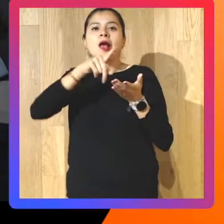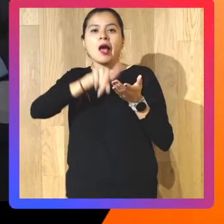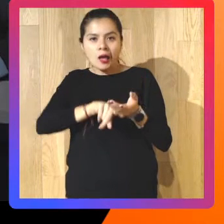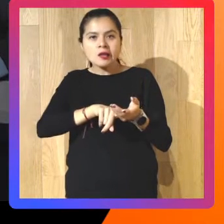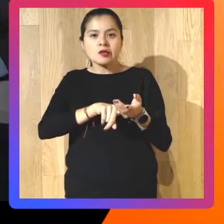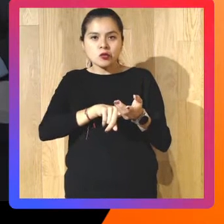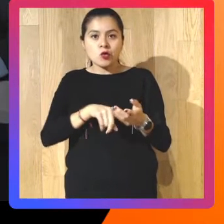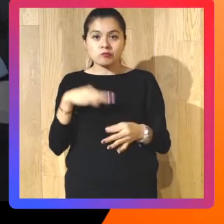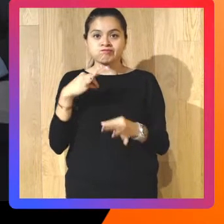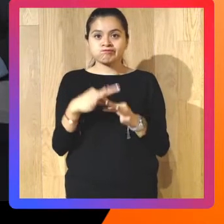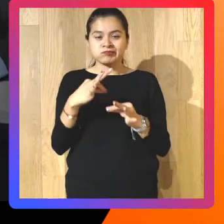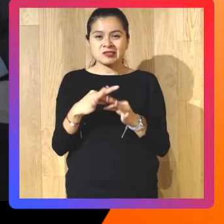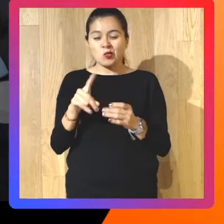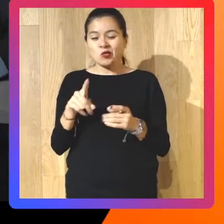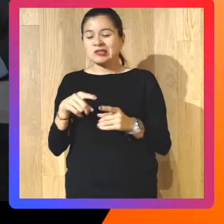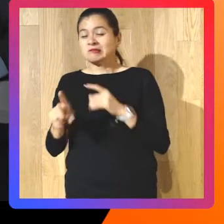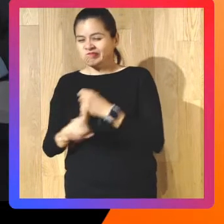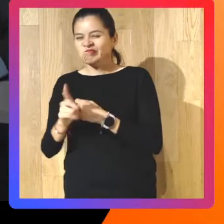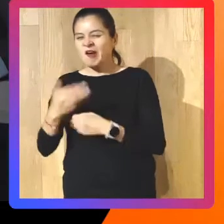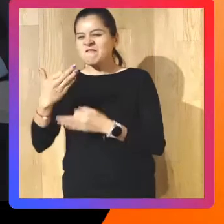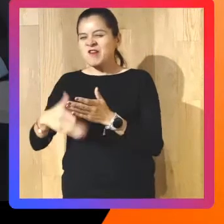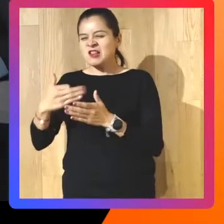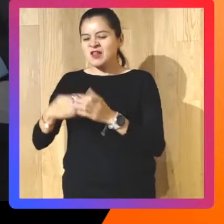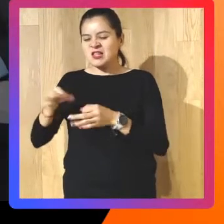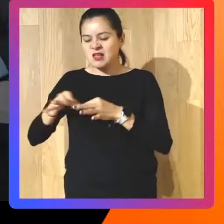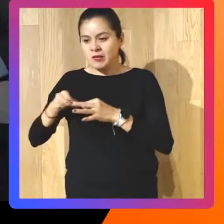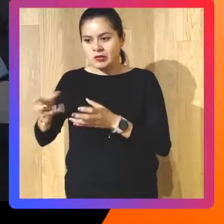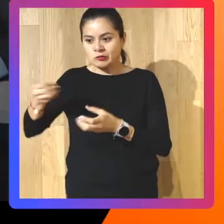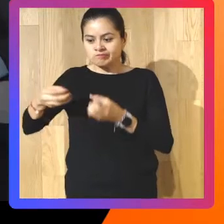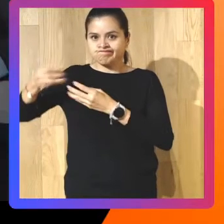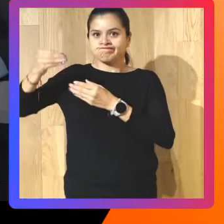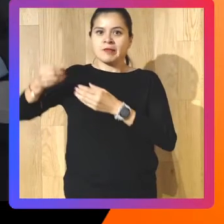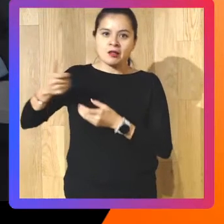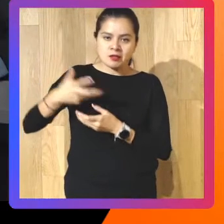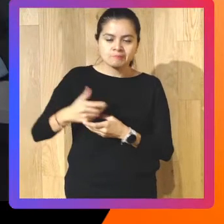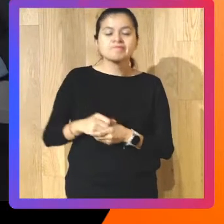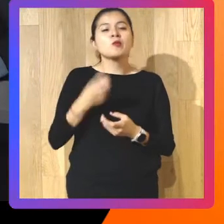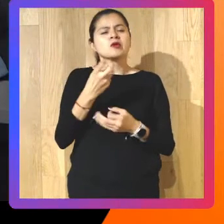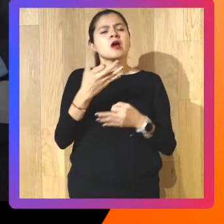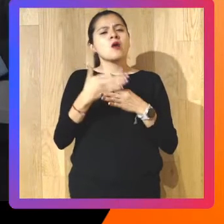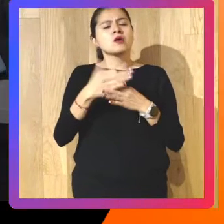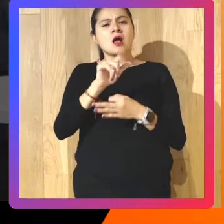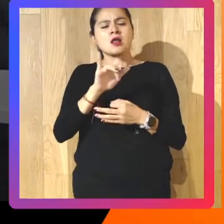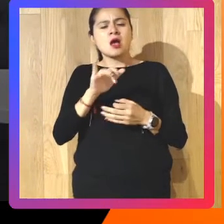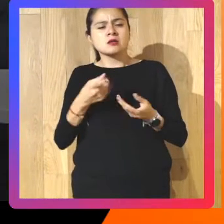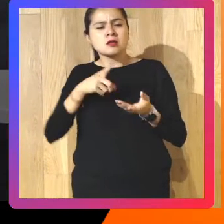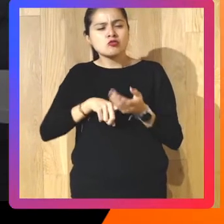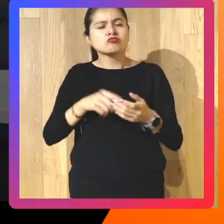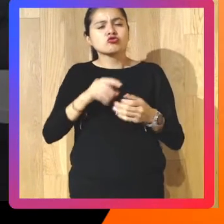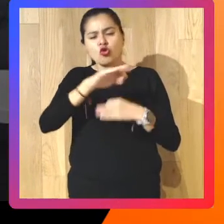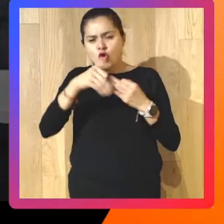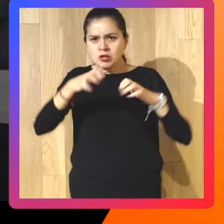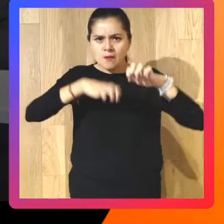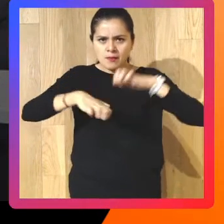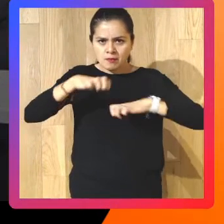hipoteca social. Es por eso que actualmente tenemos una práctica donde los diferentes organismos empresariales estamos